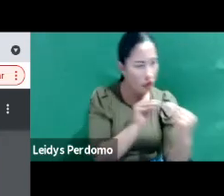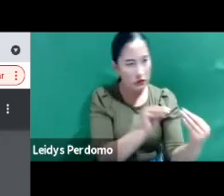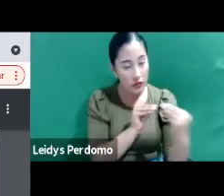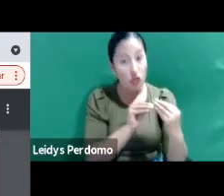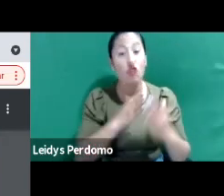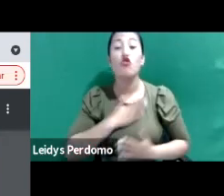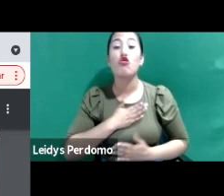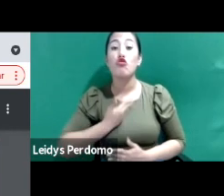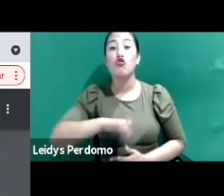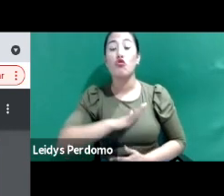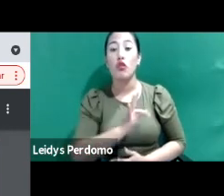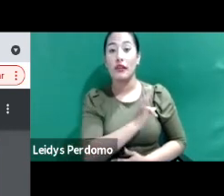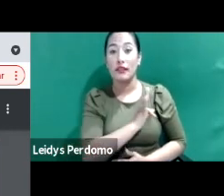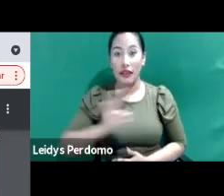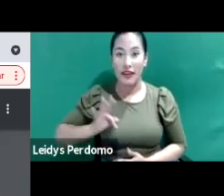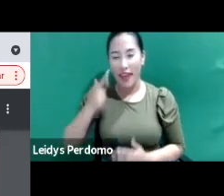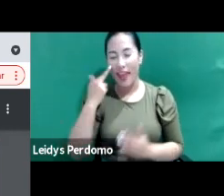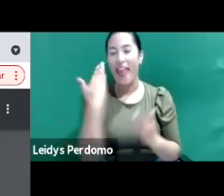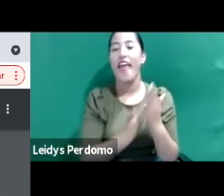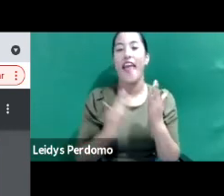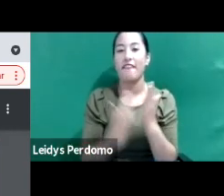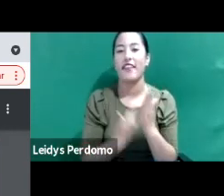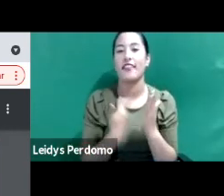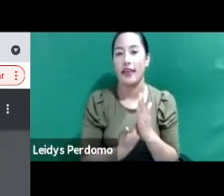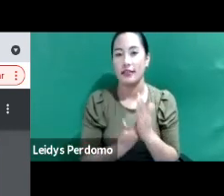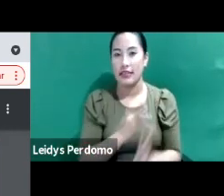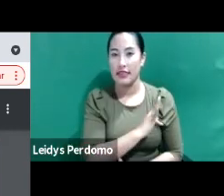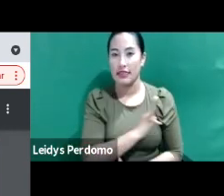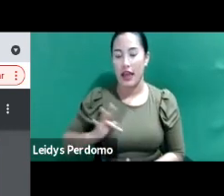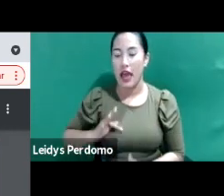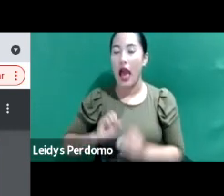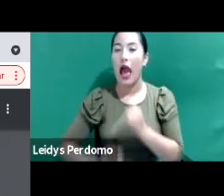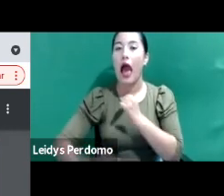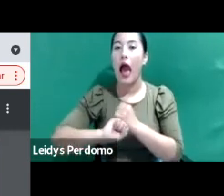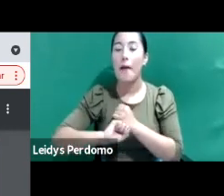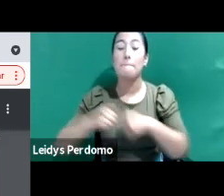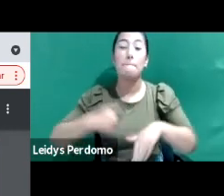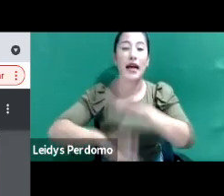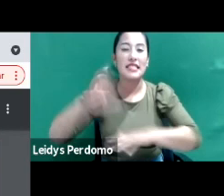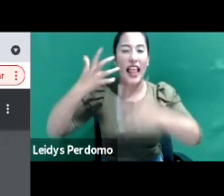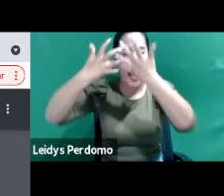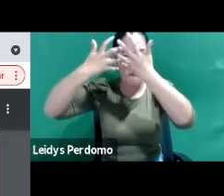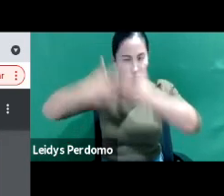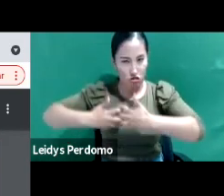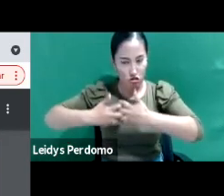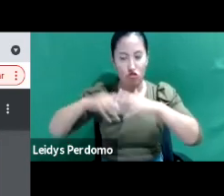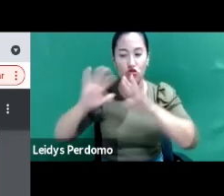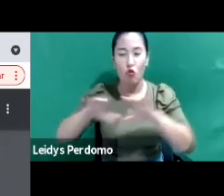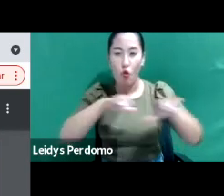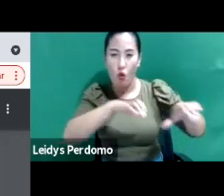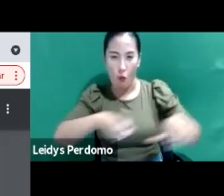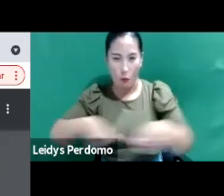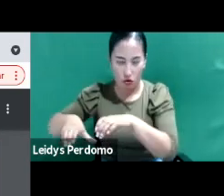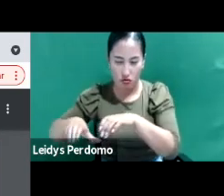las terapias basadas en evidencia nos centramos más en la función del comportamiento, más allá si el niño tiene